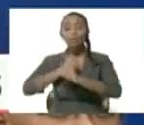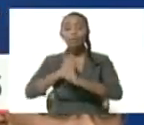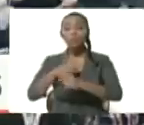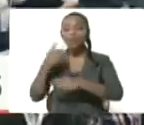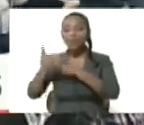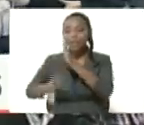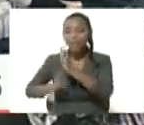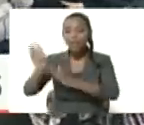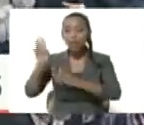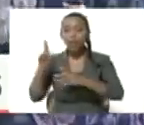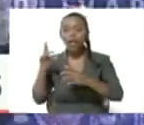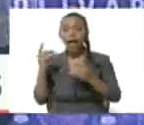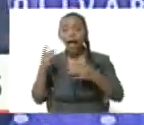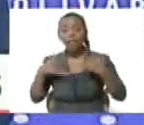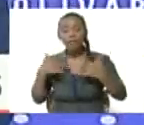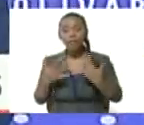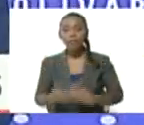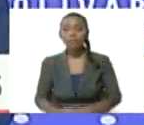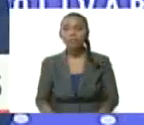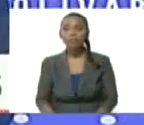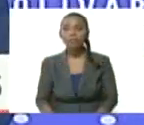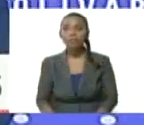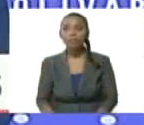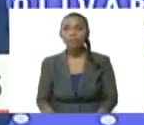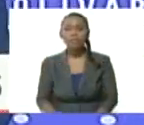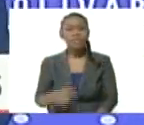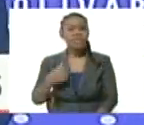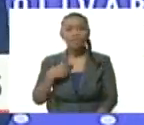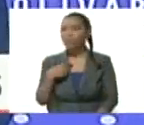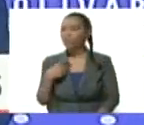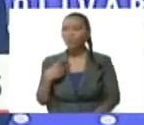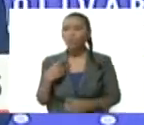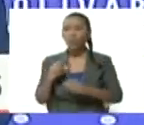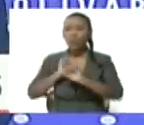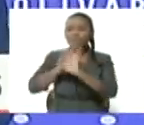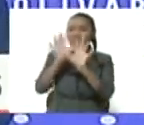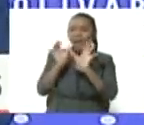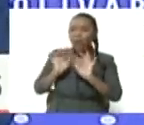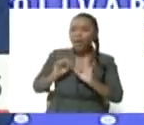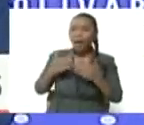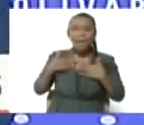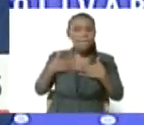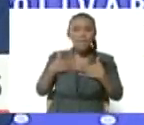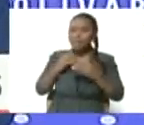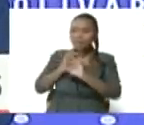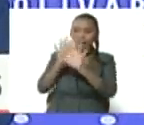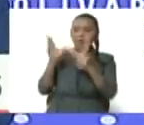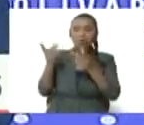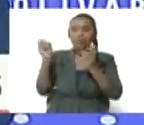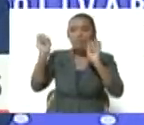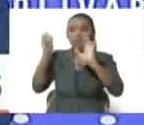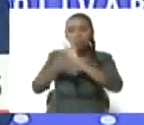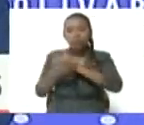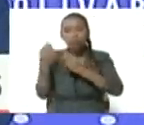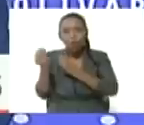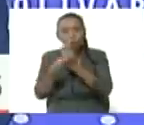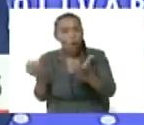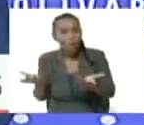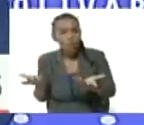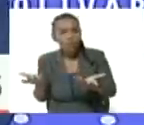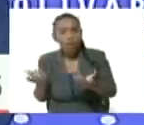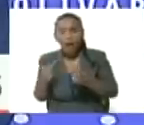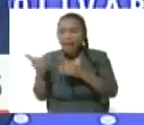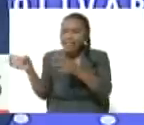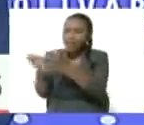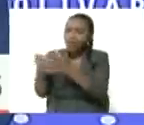desarrollen. No quedó muy claro el tema de las apuestas lícitas, Tare. A mí no me quedó claro, por lo menos. Hay una comisión,